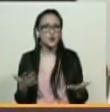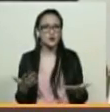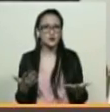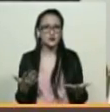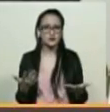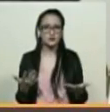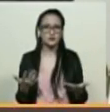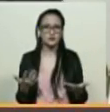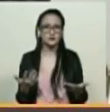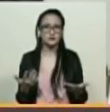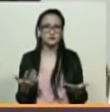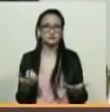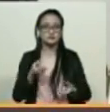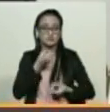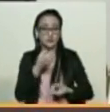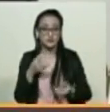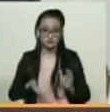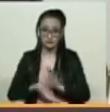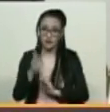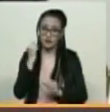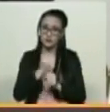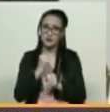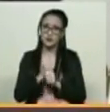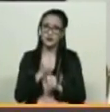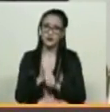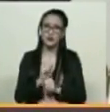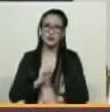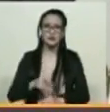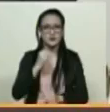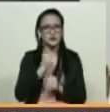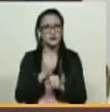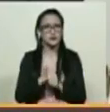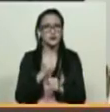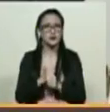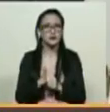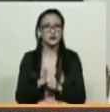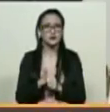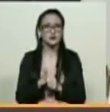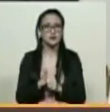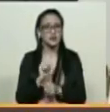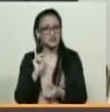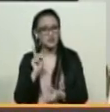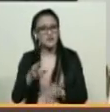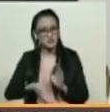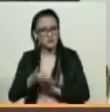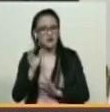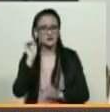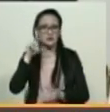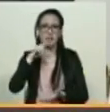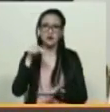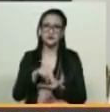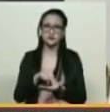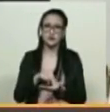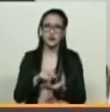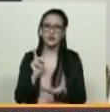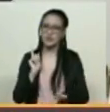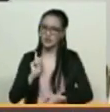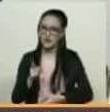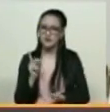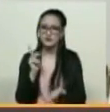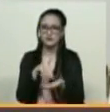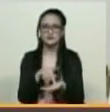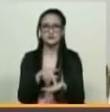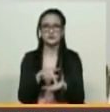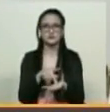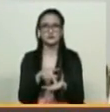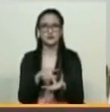venezolano que pudiera darle es que vayan a trabajar, vagos, tienen que trabajar, tienen que ir a la Asamblea Nacional, tienen que ir a las sesiones, tienen que ir a las comisiones,